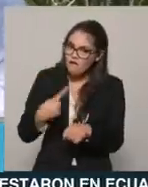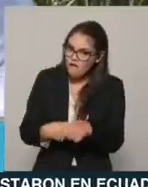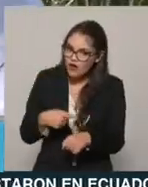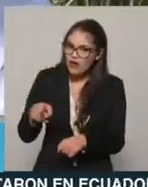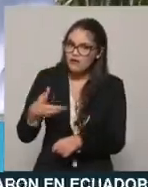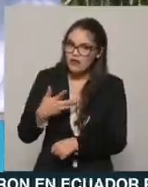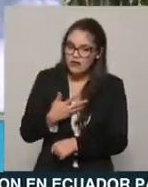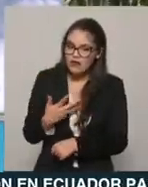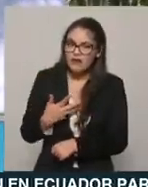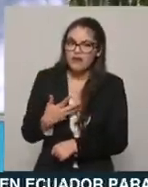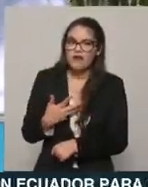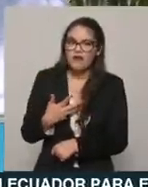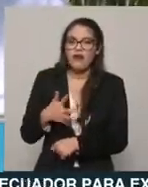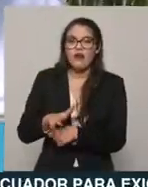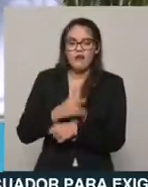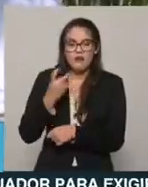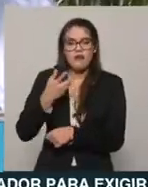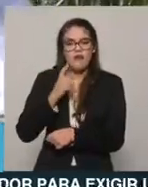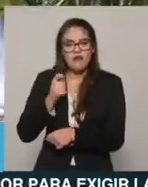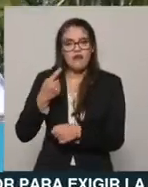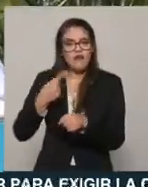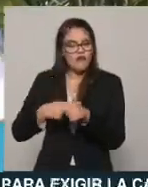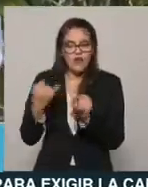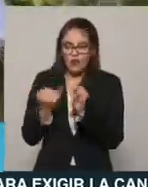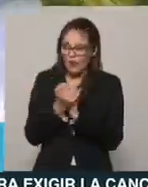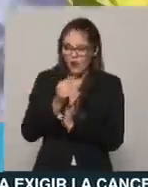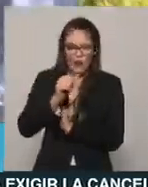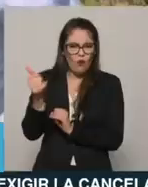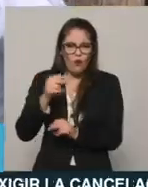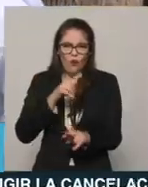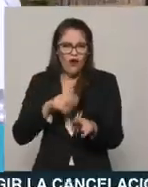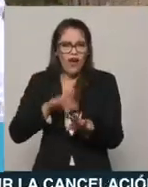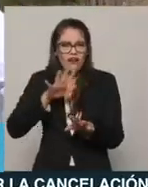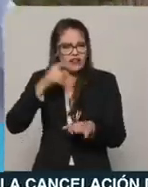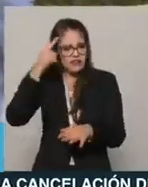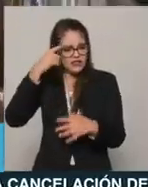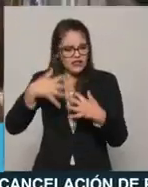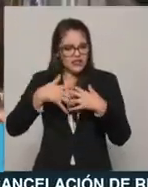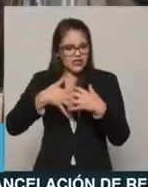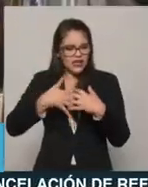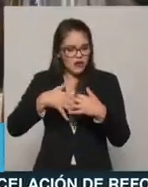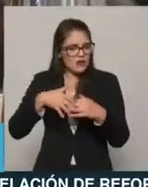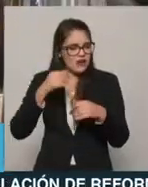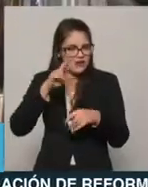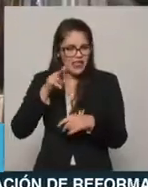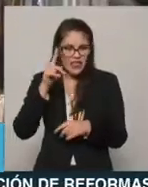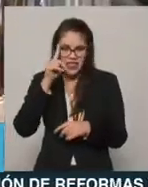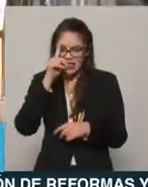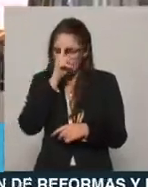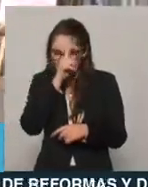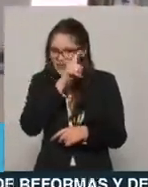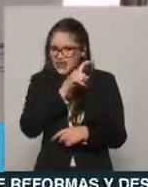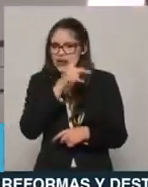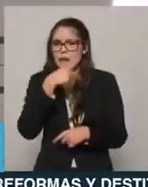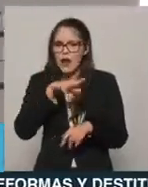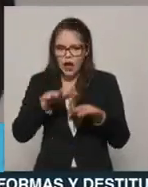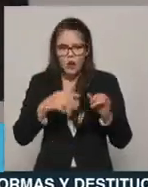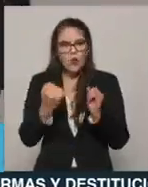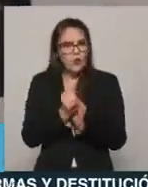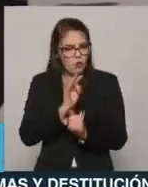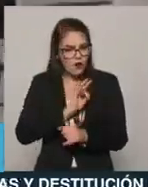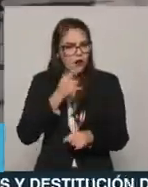dijiste, y que es una enfermedad como cualquier otra, que el cerebro es un órgano muy complicado, pero que también se puede